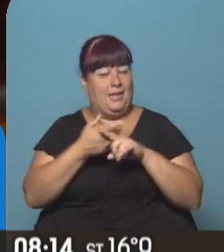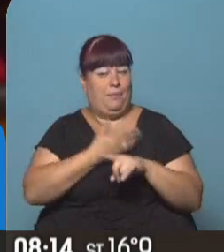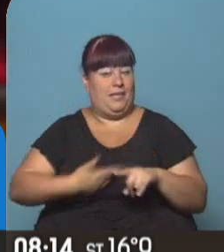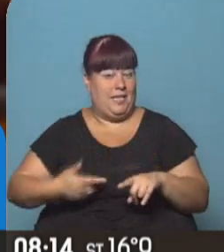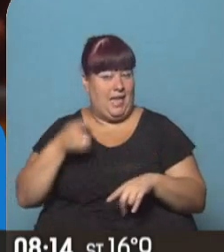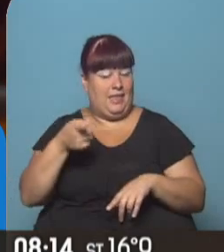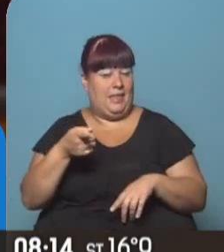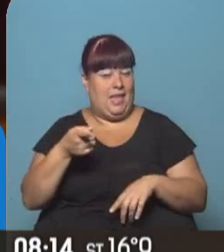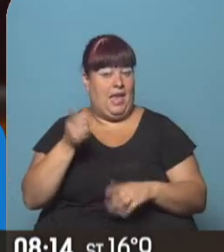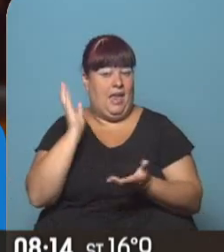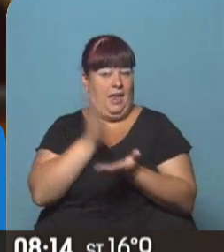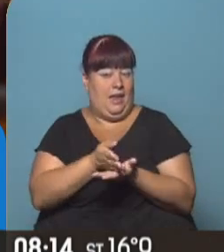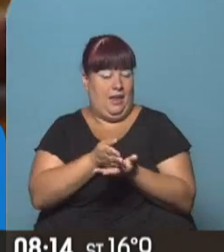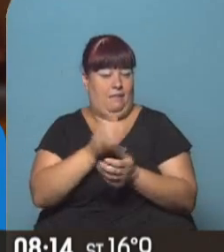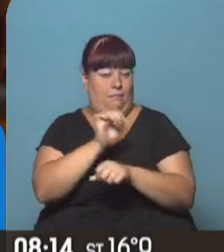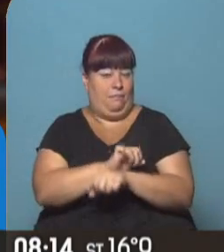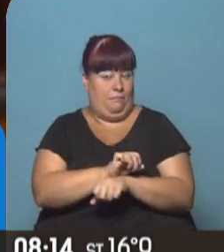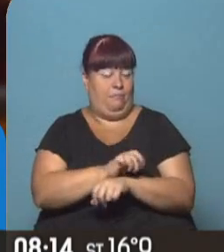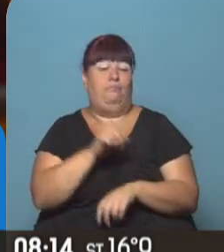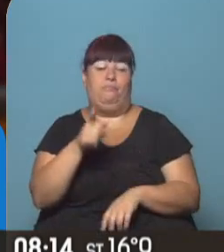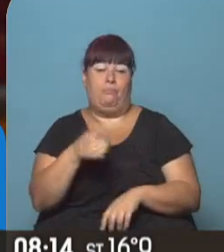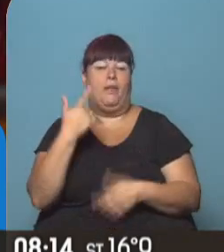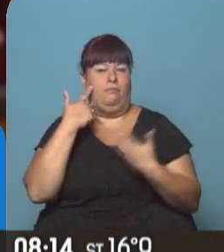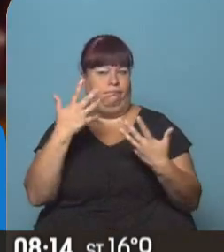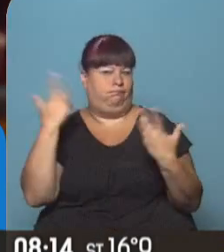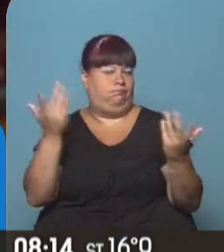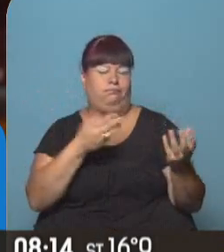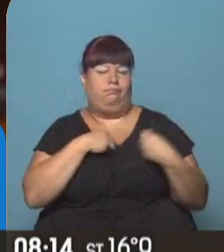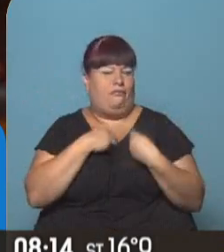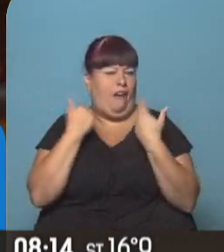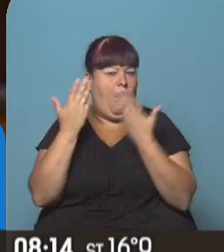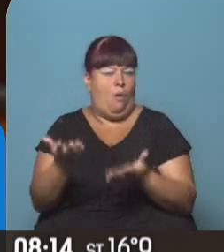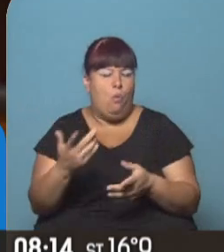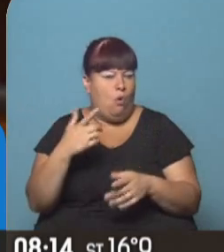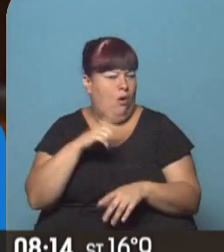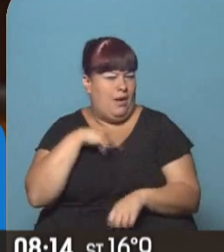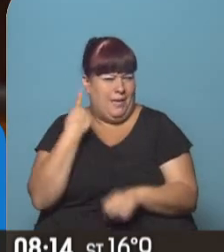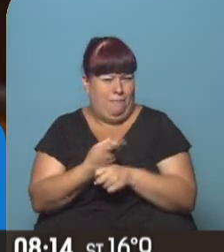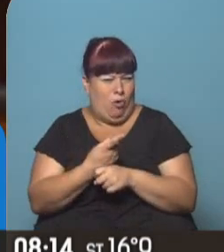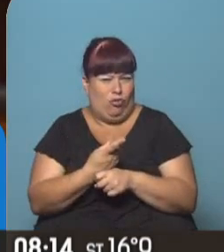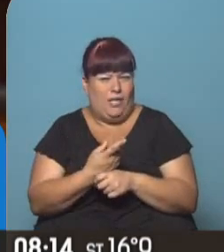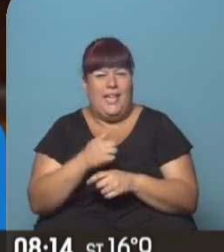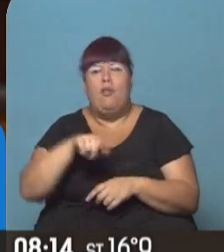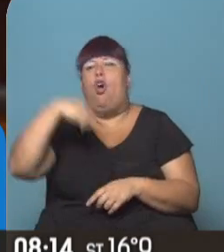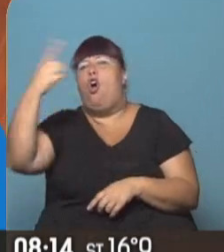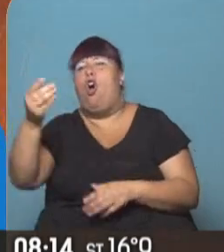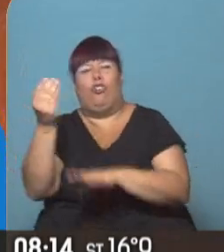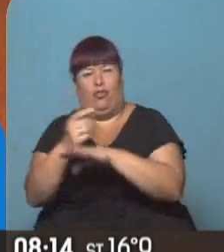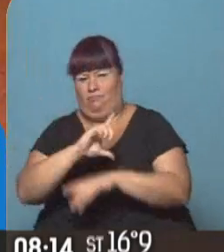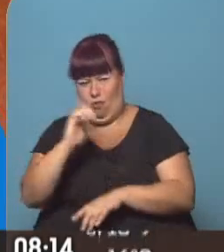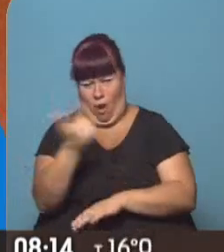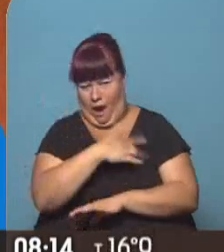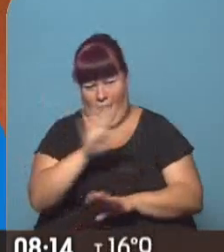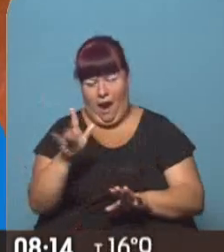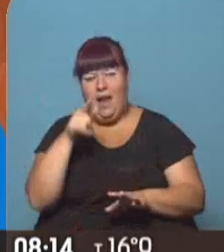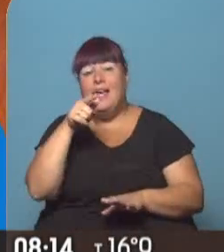está siendo condenado. Tiene una popularidad que es prácticamente imposible de transferir a otro candidato, es decir, que